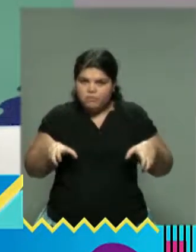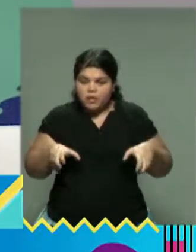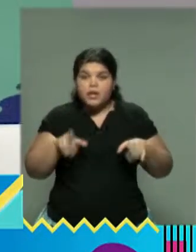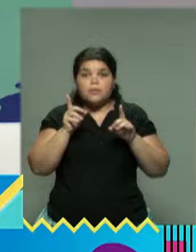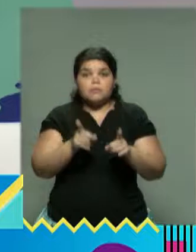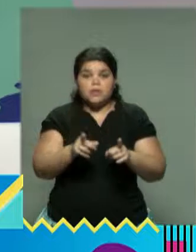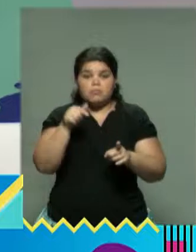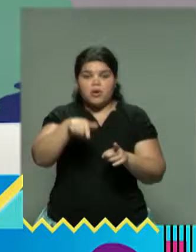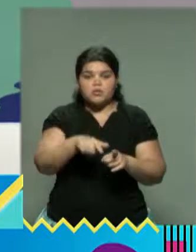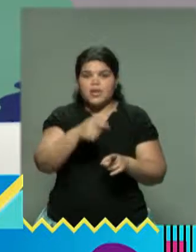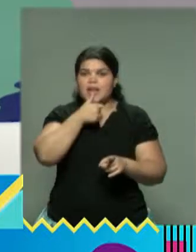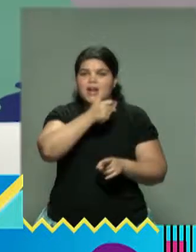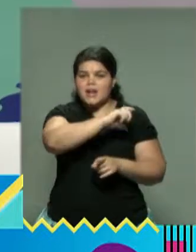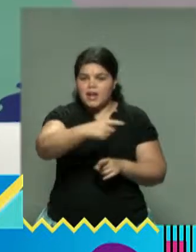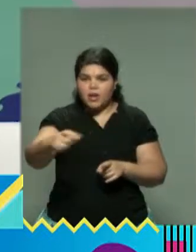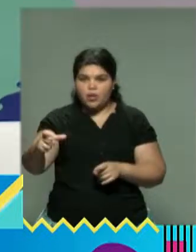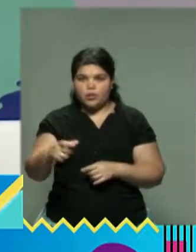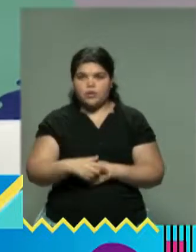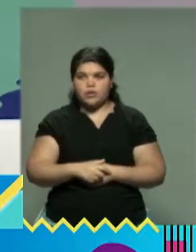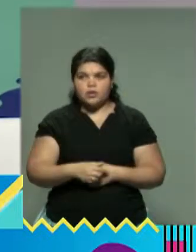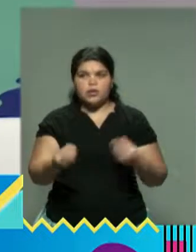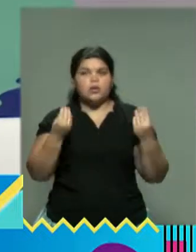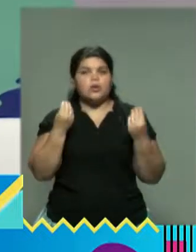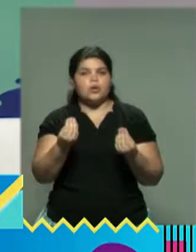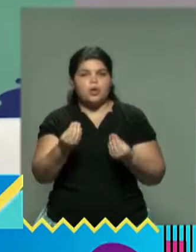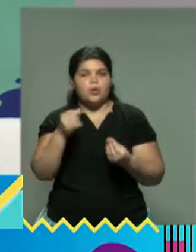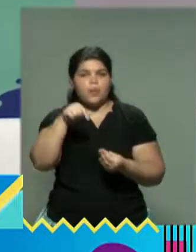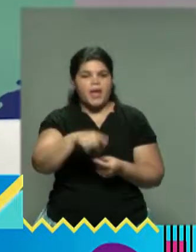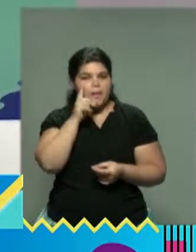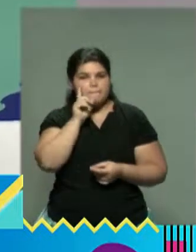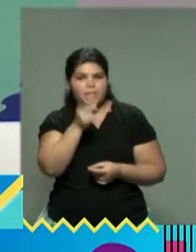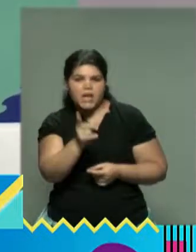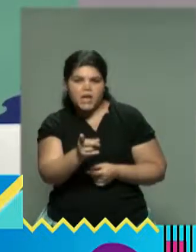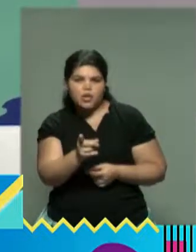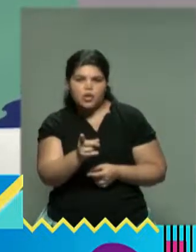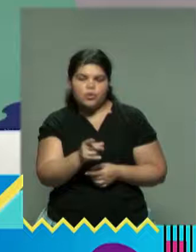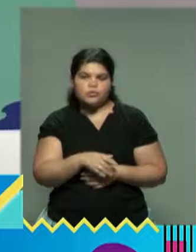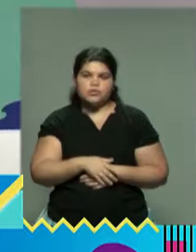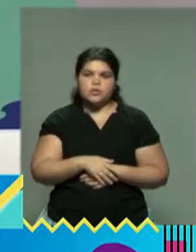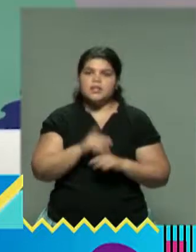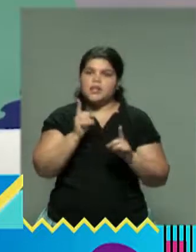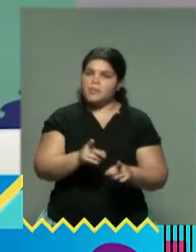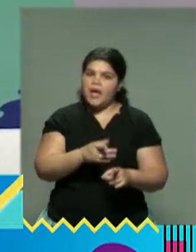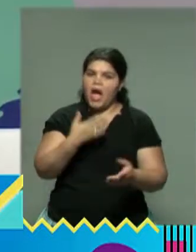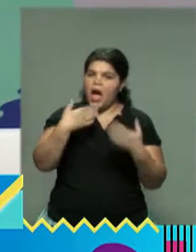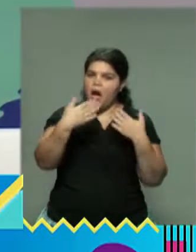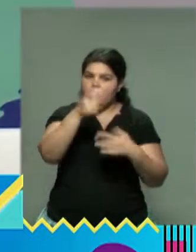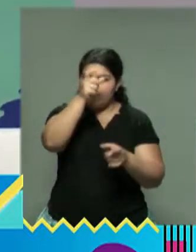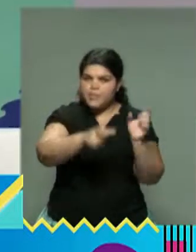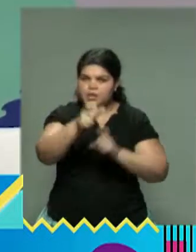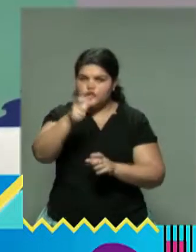en el río. Bueno, ¿cómo sucede esto acerca de los riesgos que hay que tener? Y por supuesto, si hay que hablar con una persona que